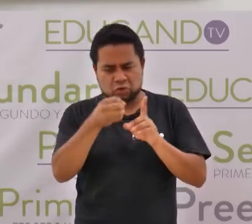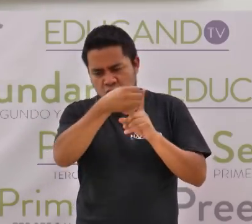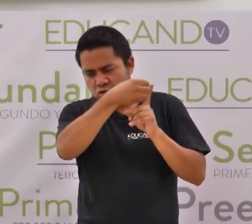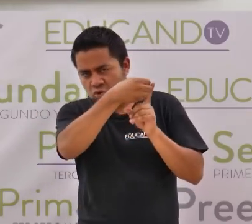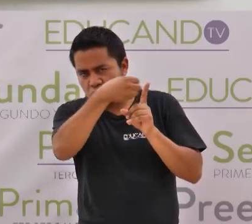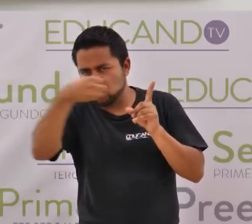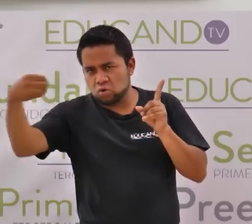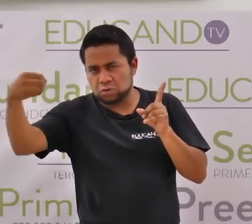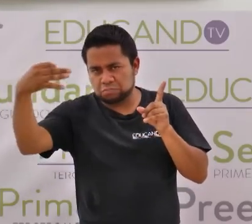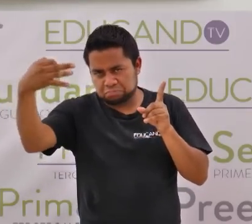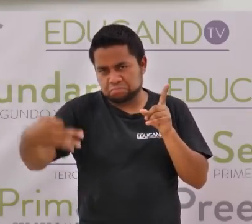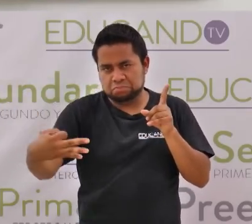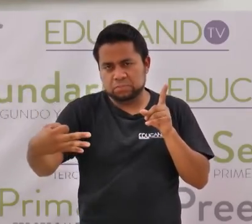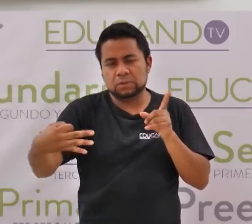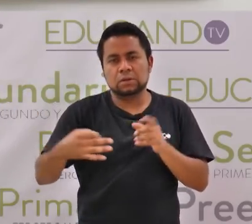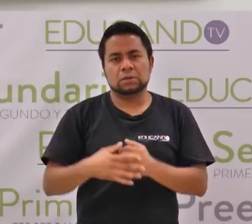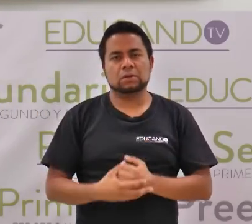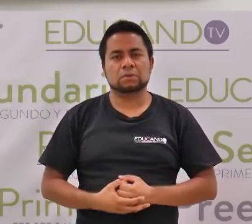equivoquen.